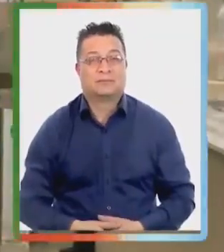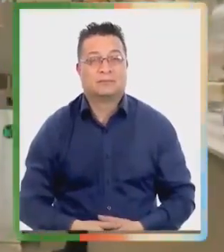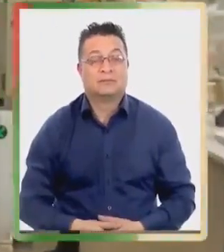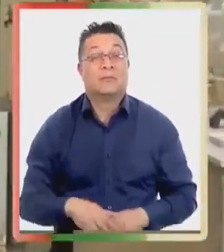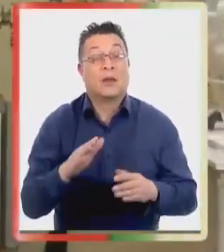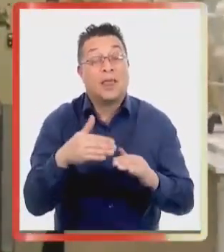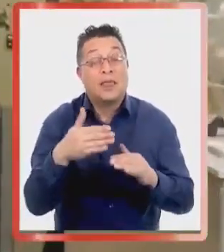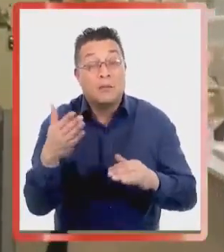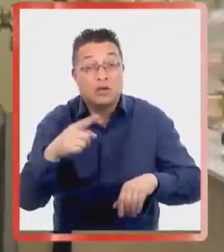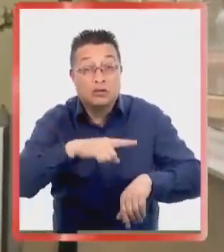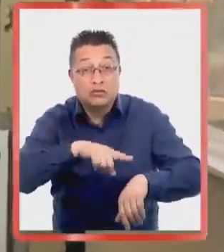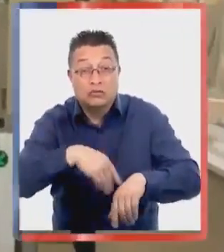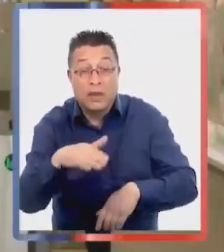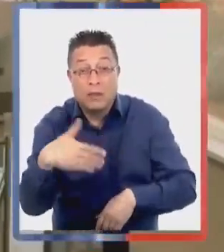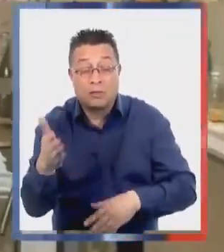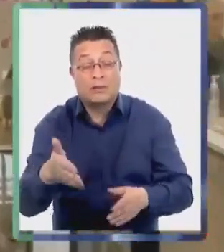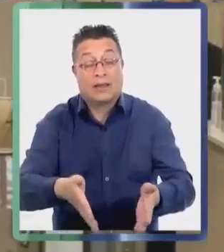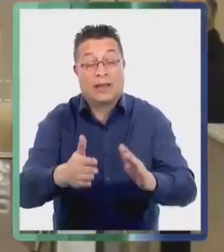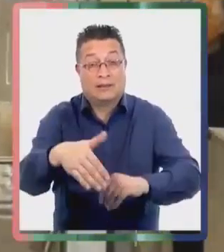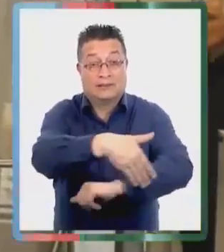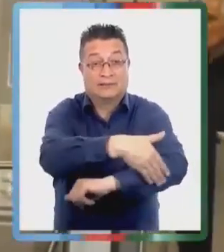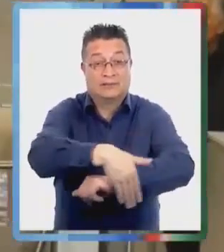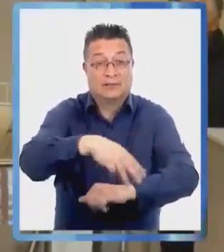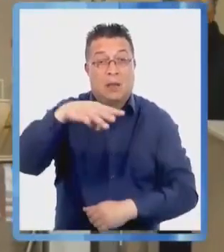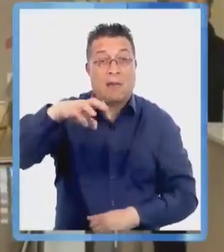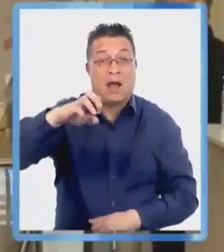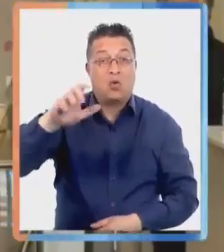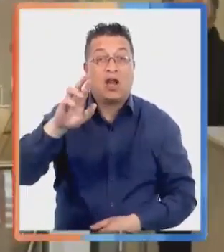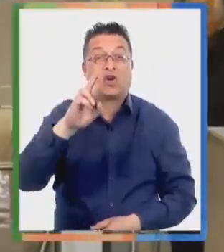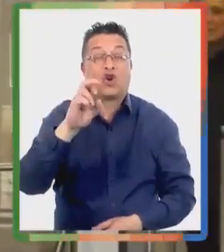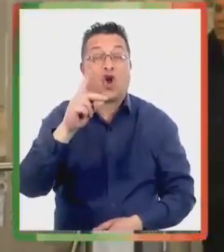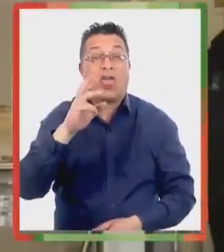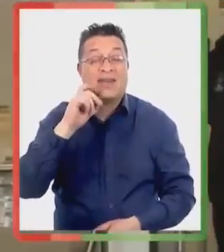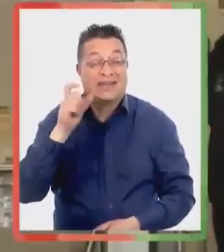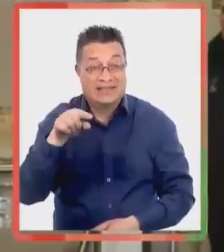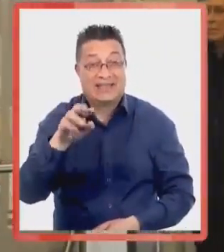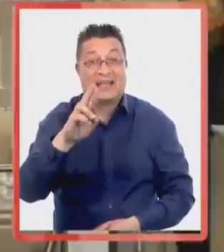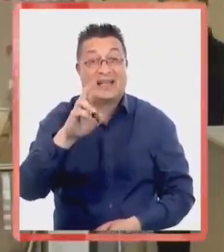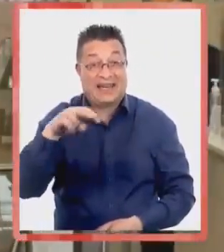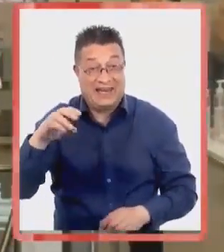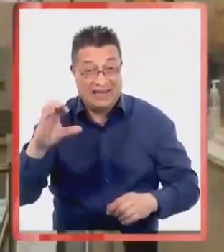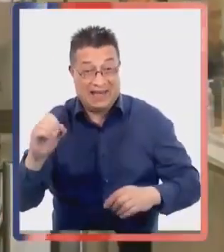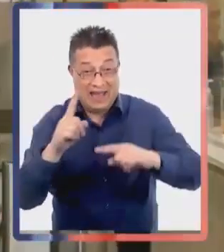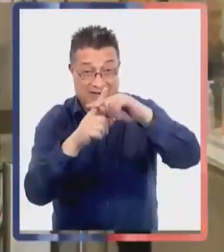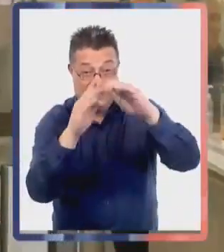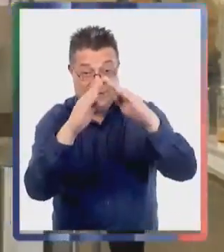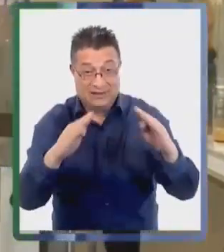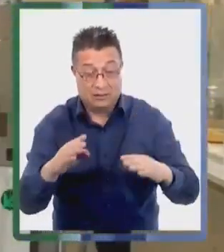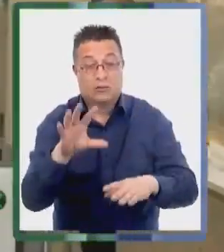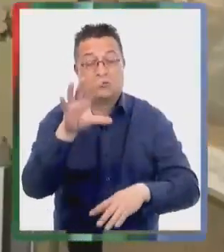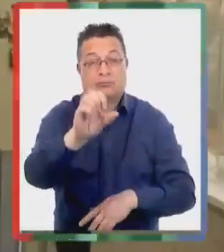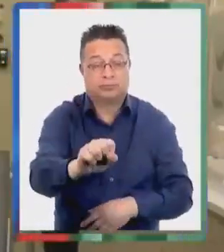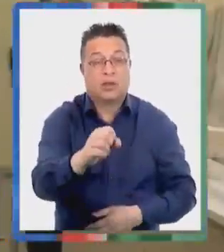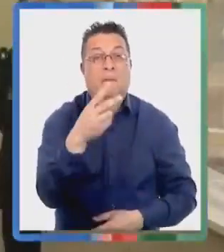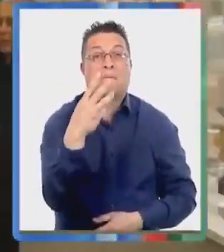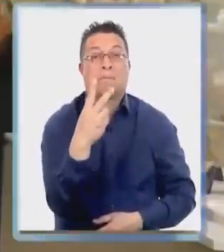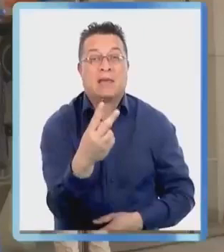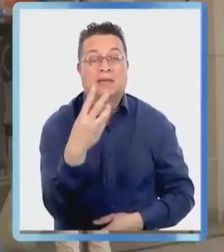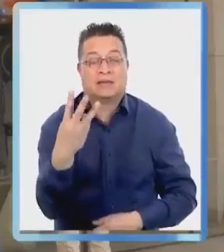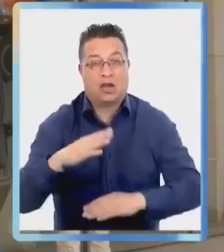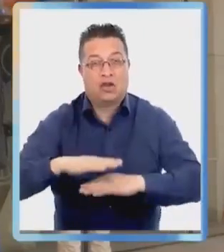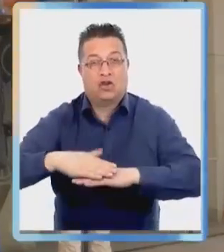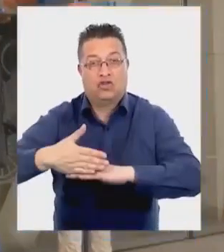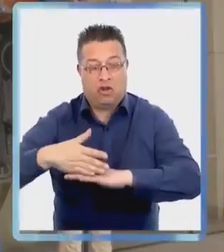una casa particular. Otros 11 computadores habían quedado apilados en el sector de la basura, en el segundo piso del edificio